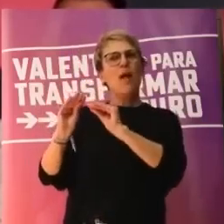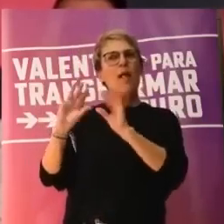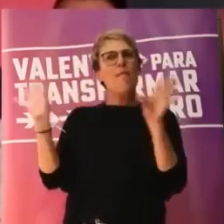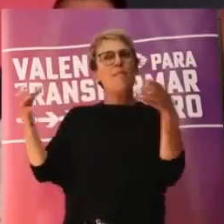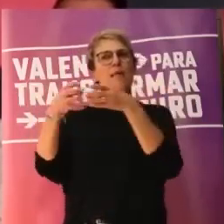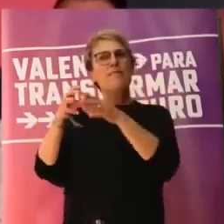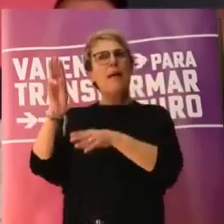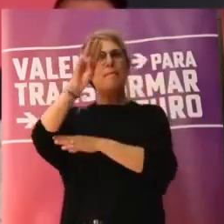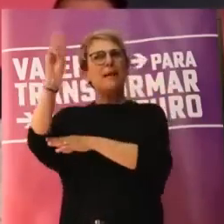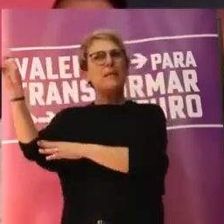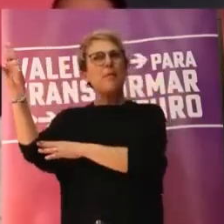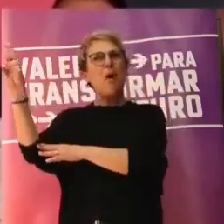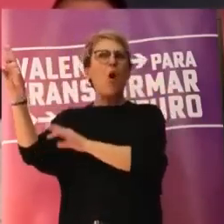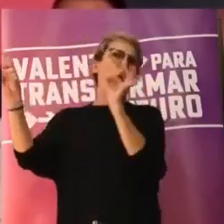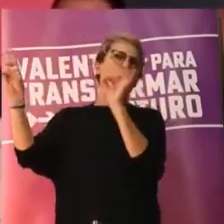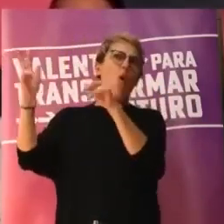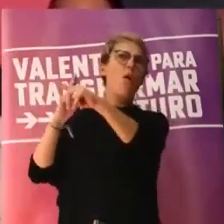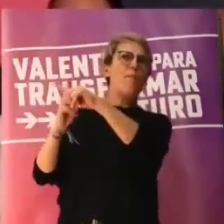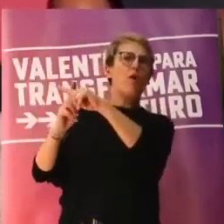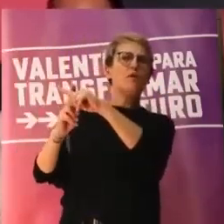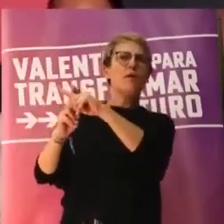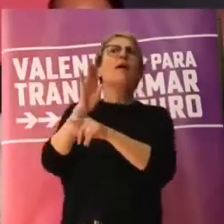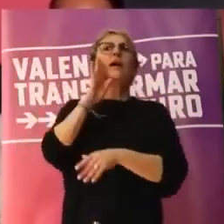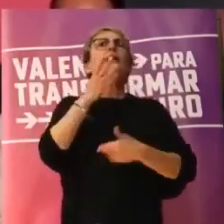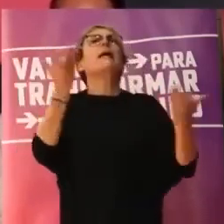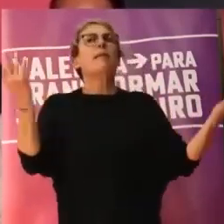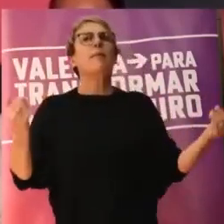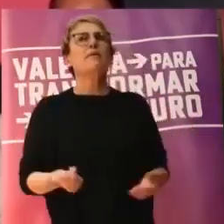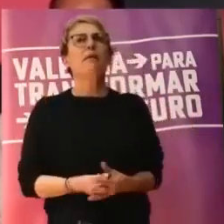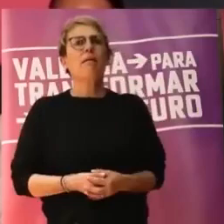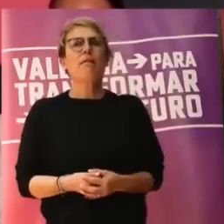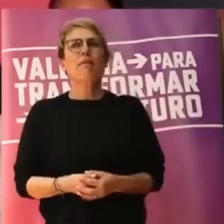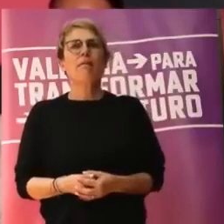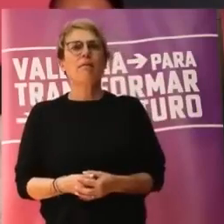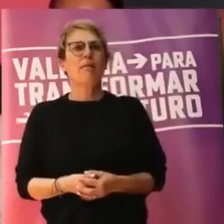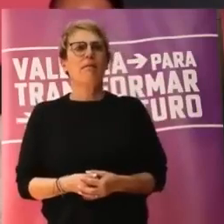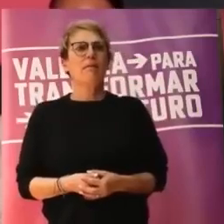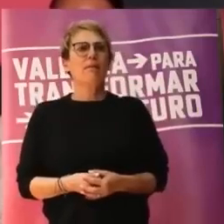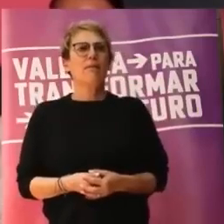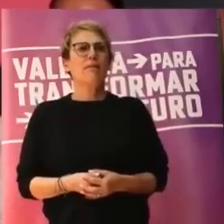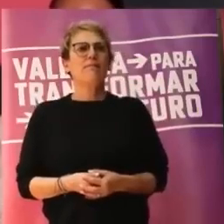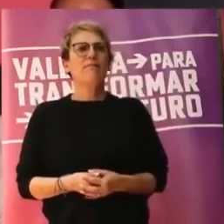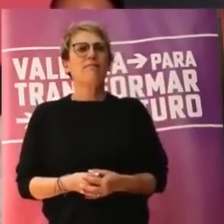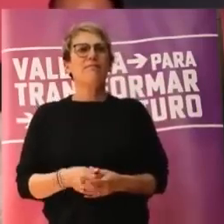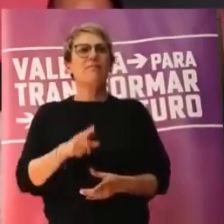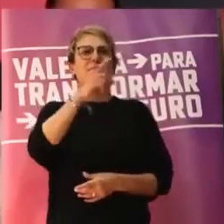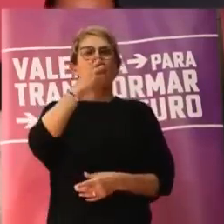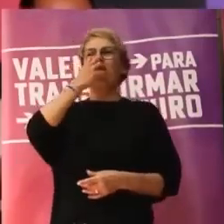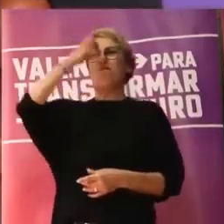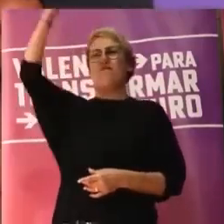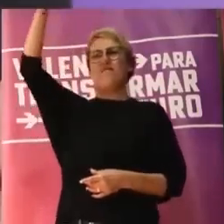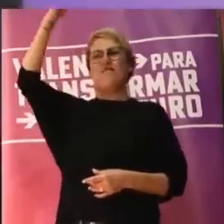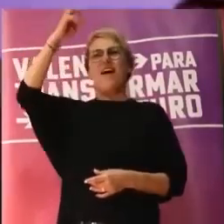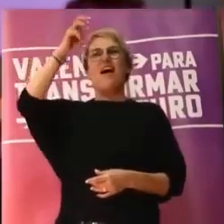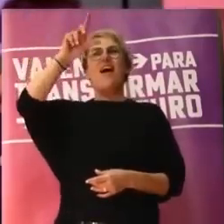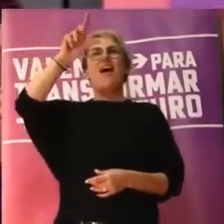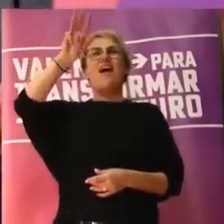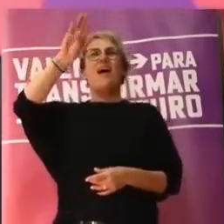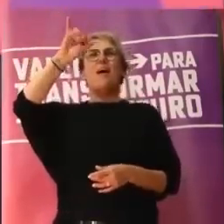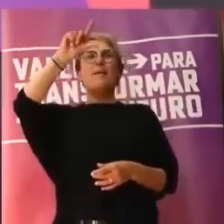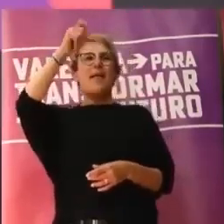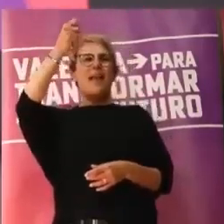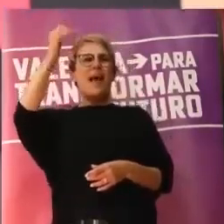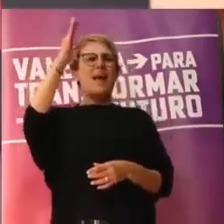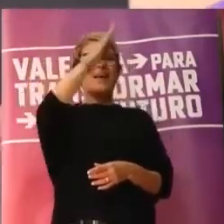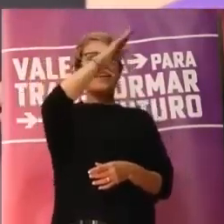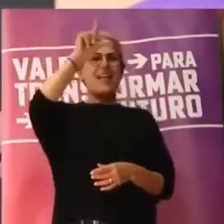Partido Popular o de Vox? ¿Se imaginan lo que hubieran dicho los jefes de la cadena? Pues claro que sí.